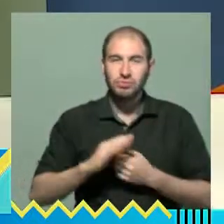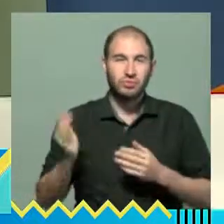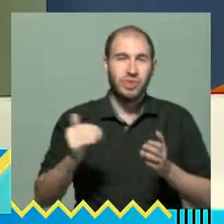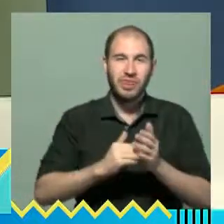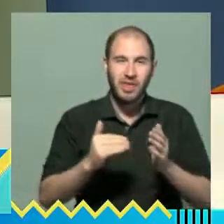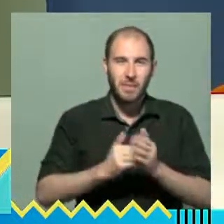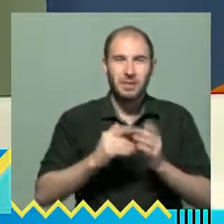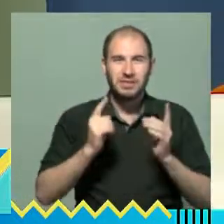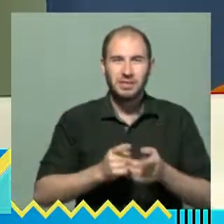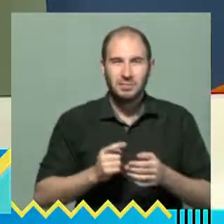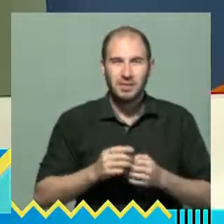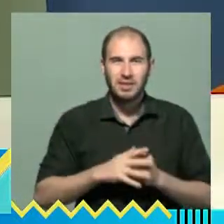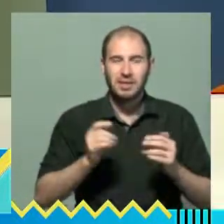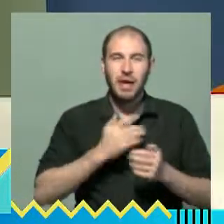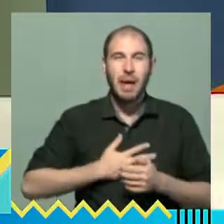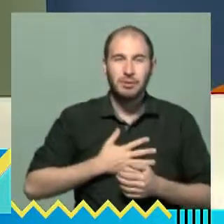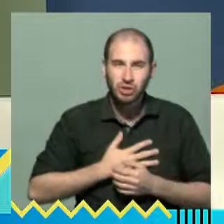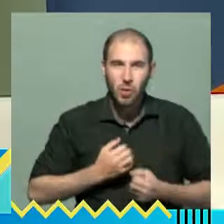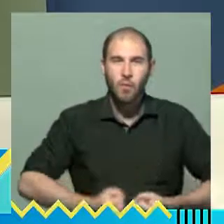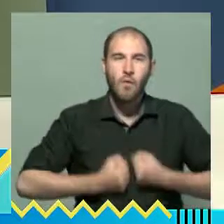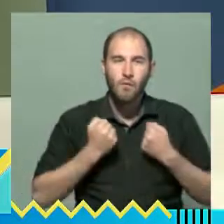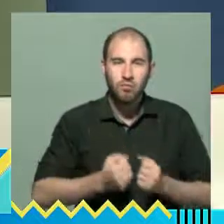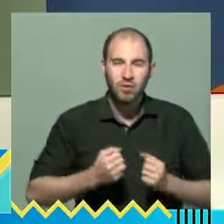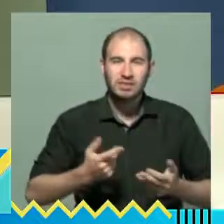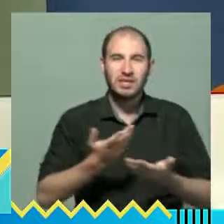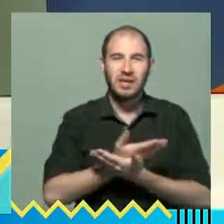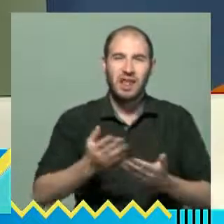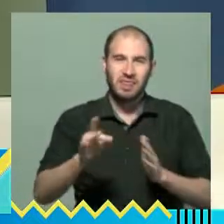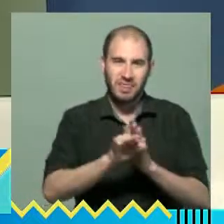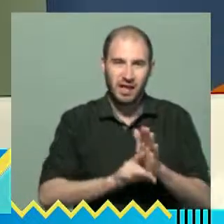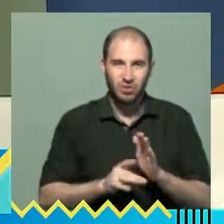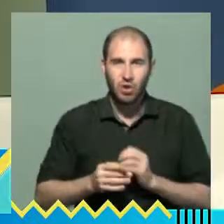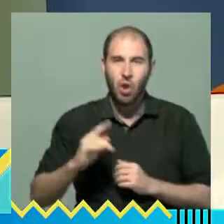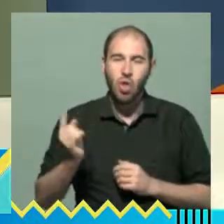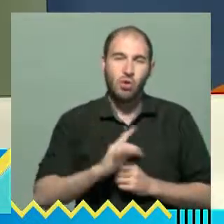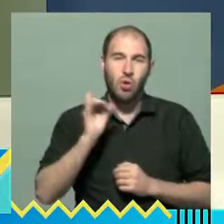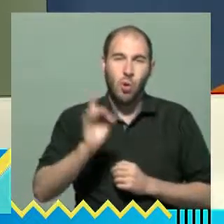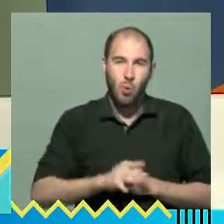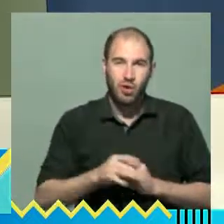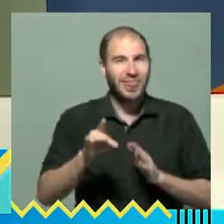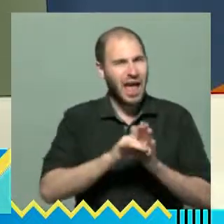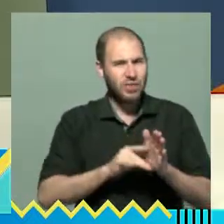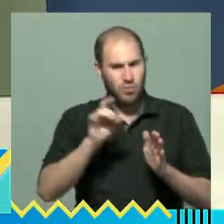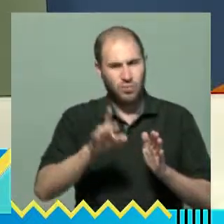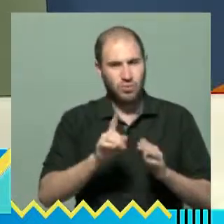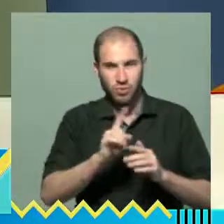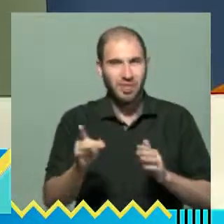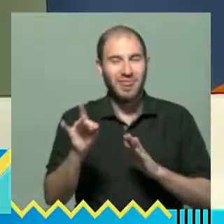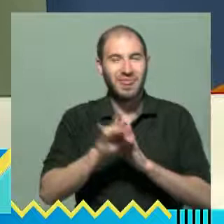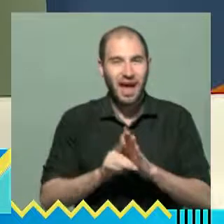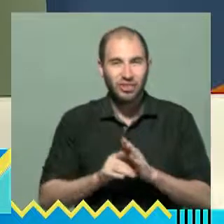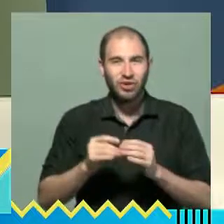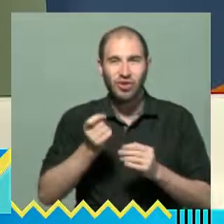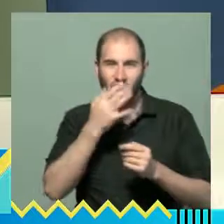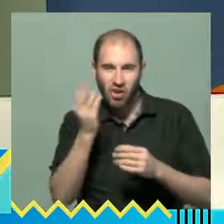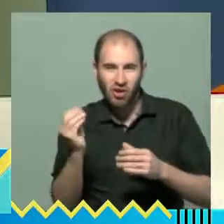condicionando la connotación emocional, la intensidad y la trascendencia del dato. Nosotros no solamente tenemos datos